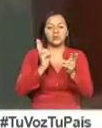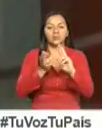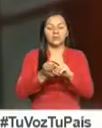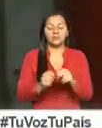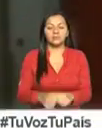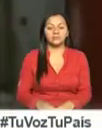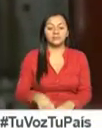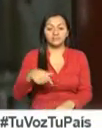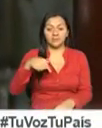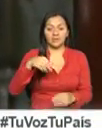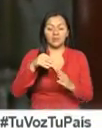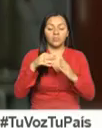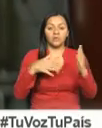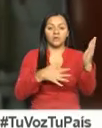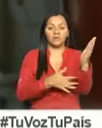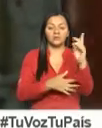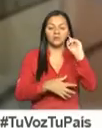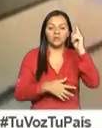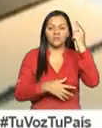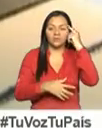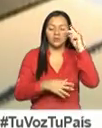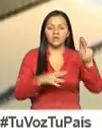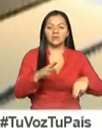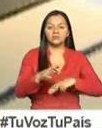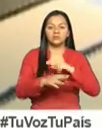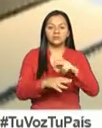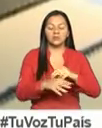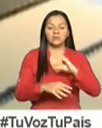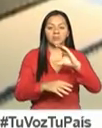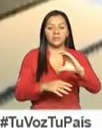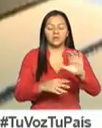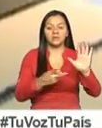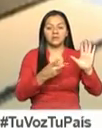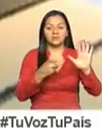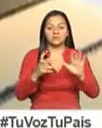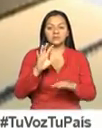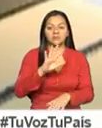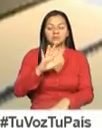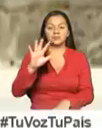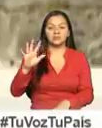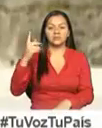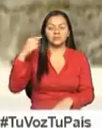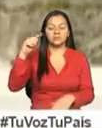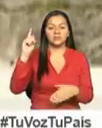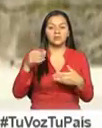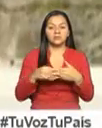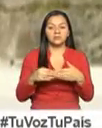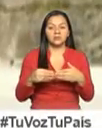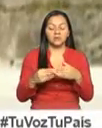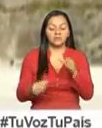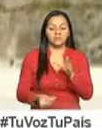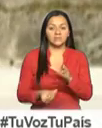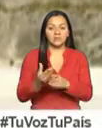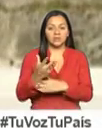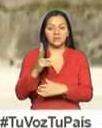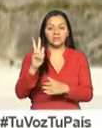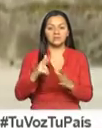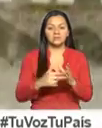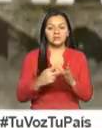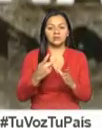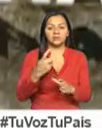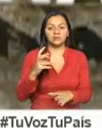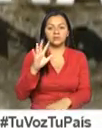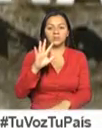En este megaproyecto, el gobierno nacional invirtió 755 millones de dólares y se crearon